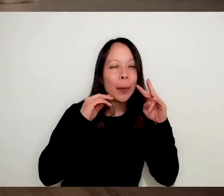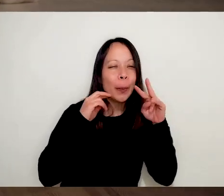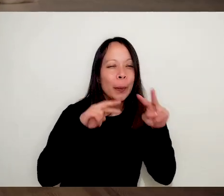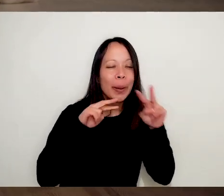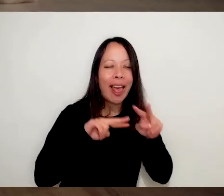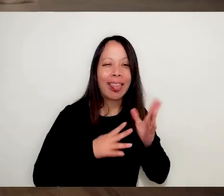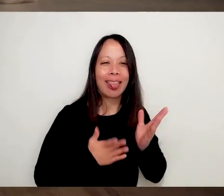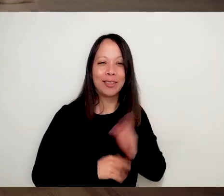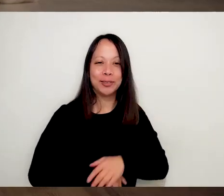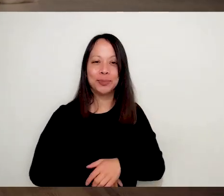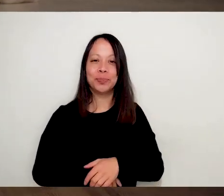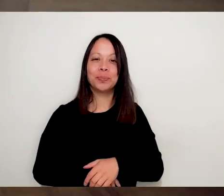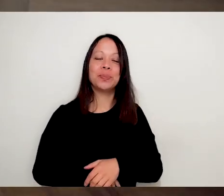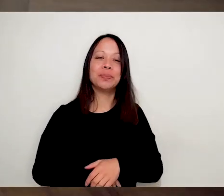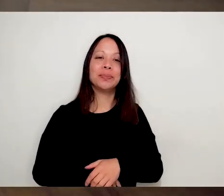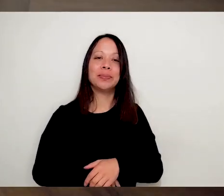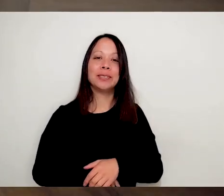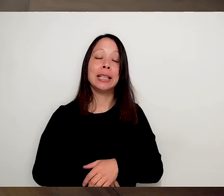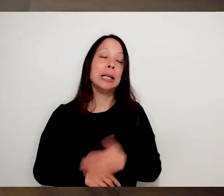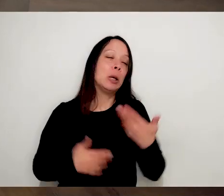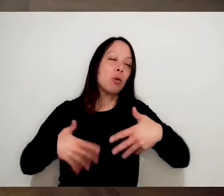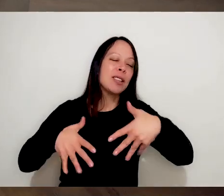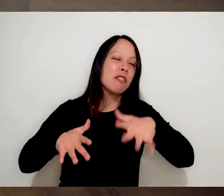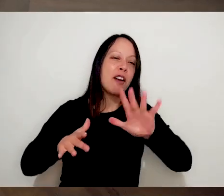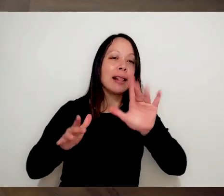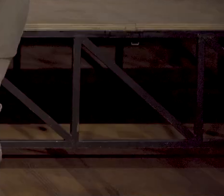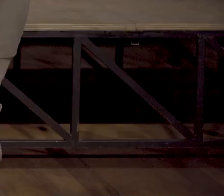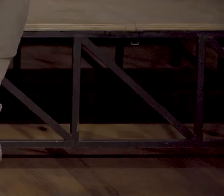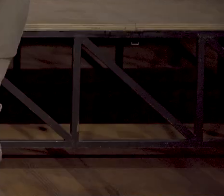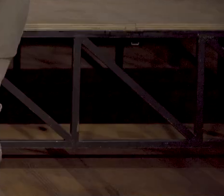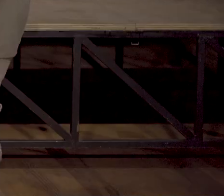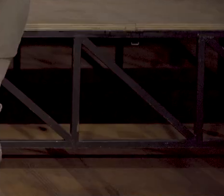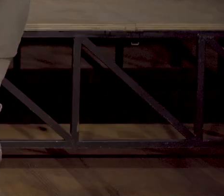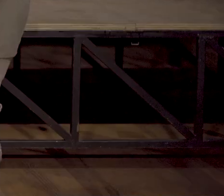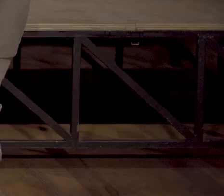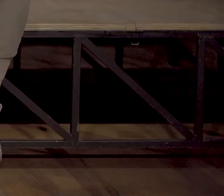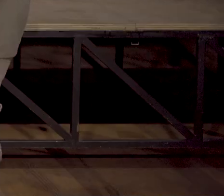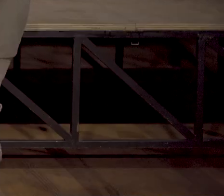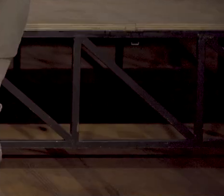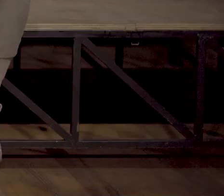Martina baila de la cintura para arriba. Como que no hace falta ser bailarín para que se pase.